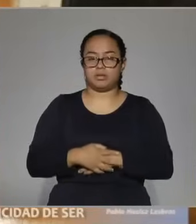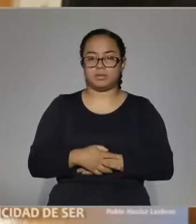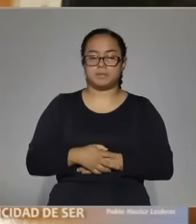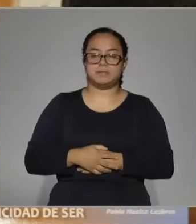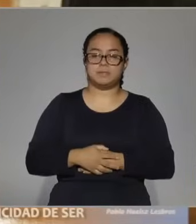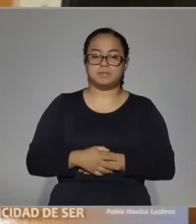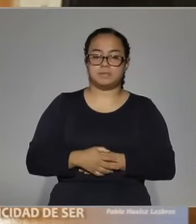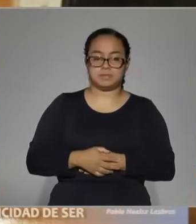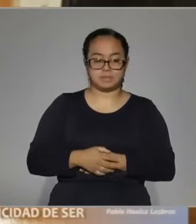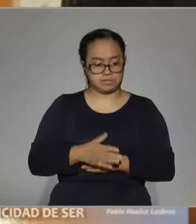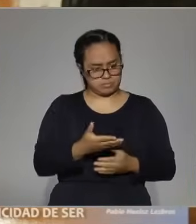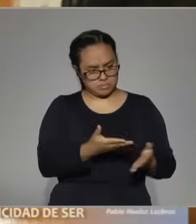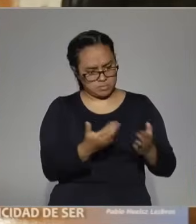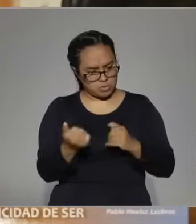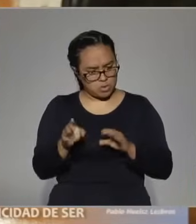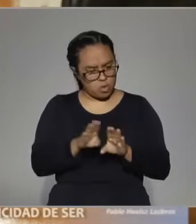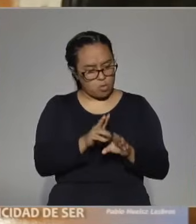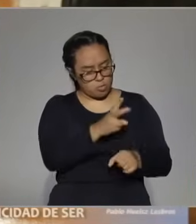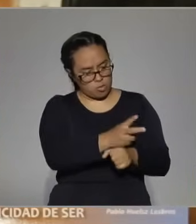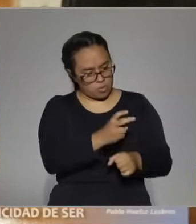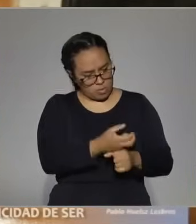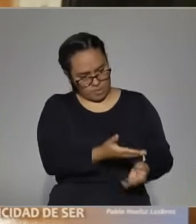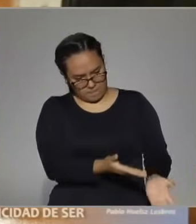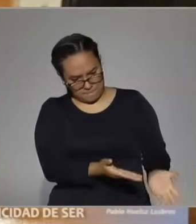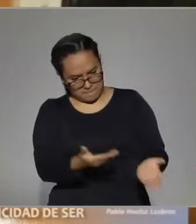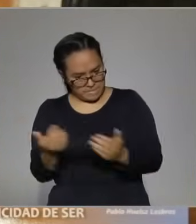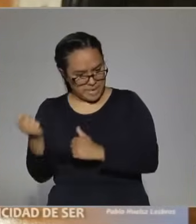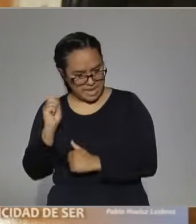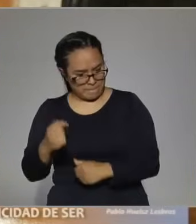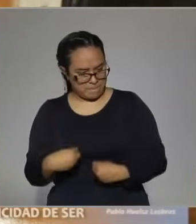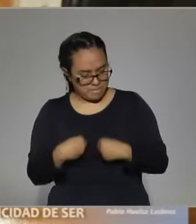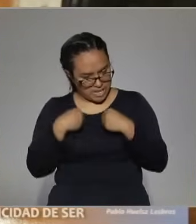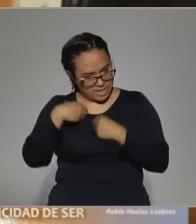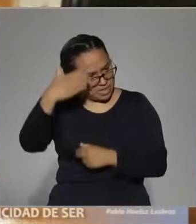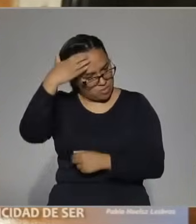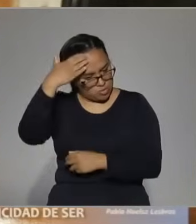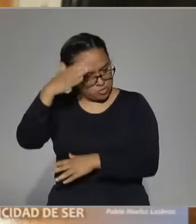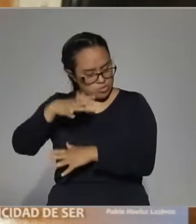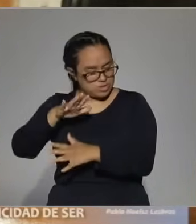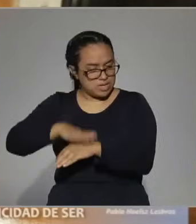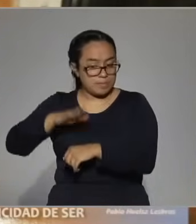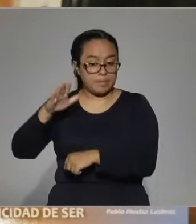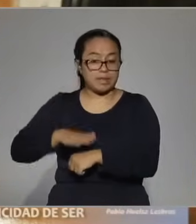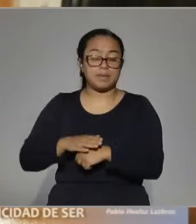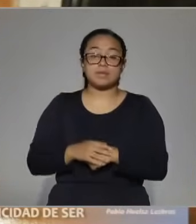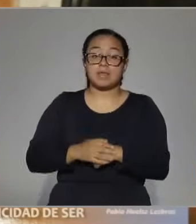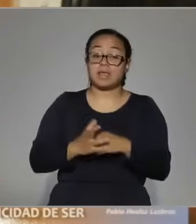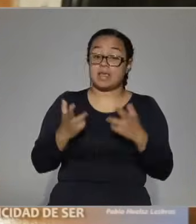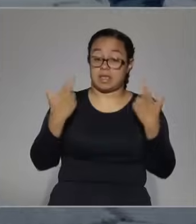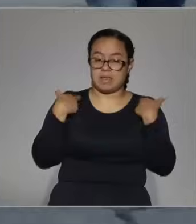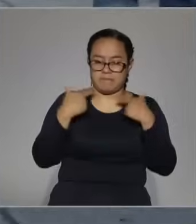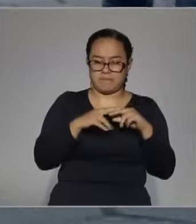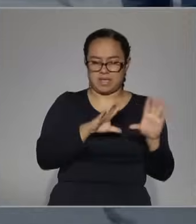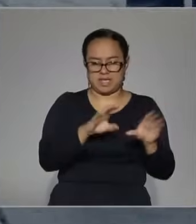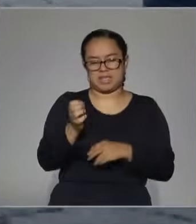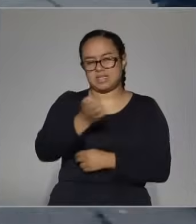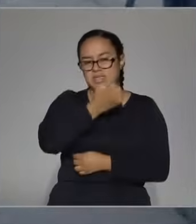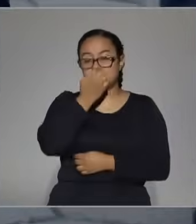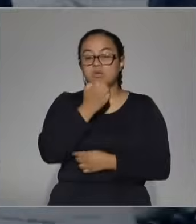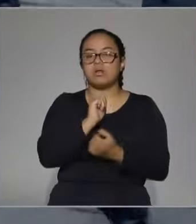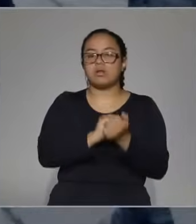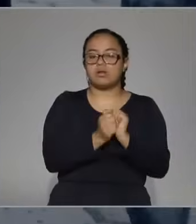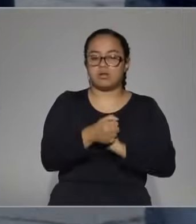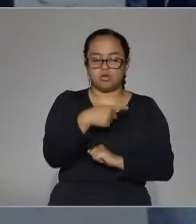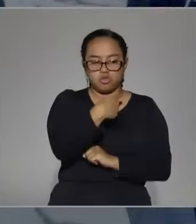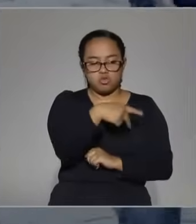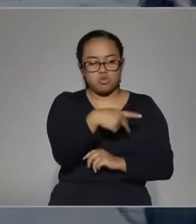están invitando a la vida, como decíamos. Y la parte académica es el desarrollar